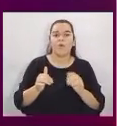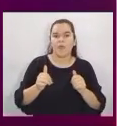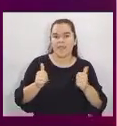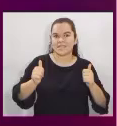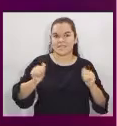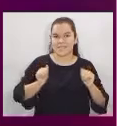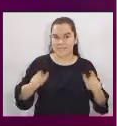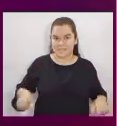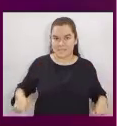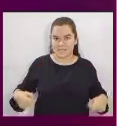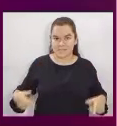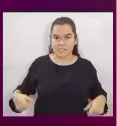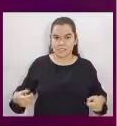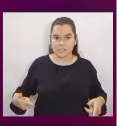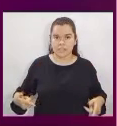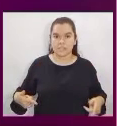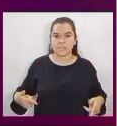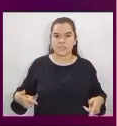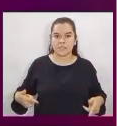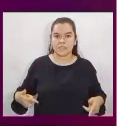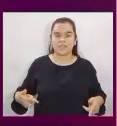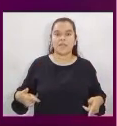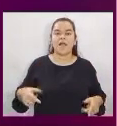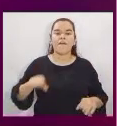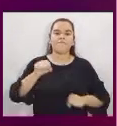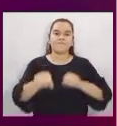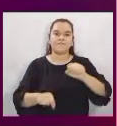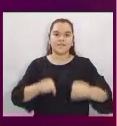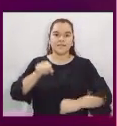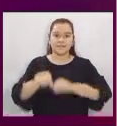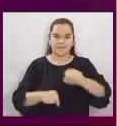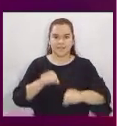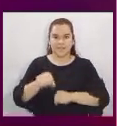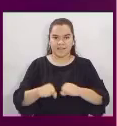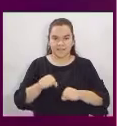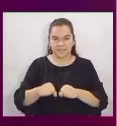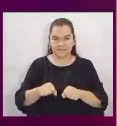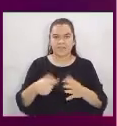este momento estamos desarrollando una silla, junto a una silla